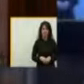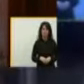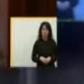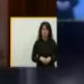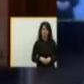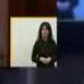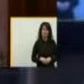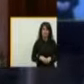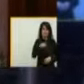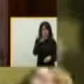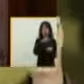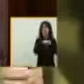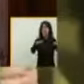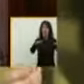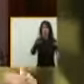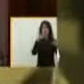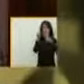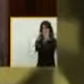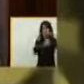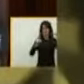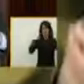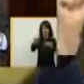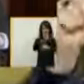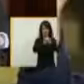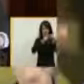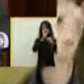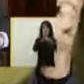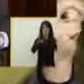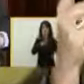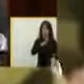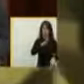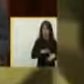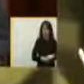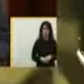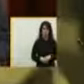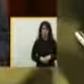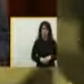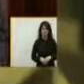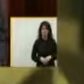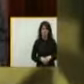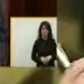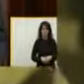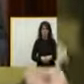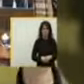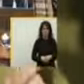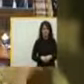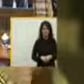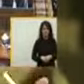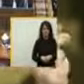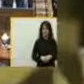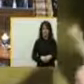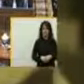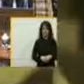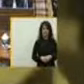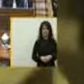os que agora se están tratando. Os 163 a 170, un momento, a 176 restan